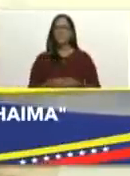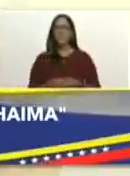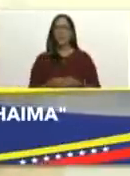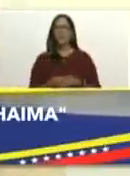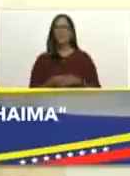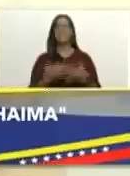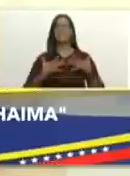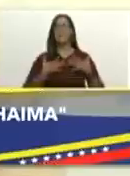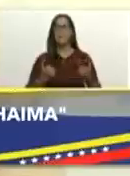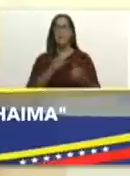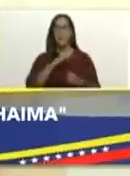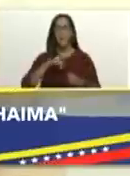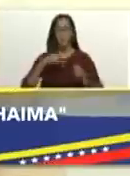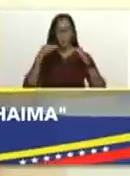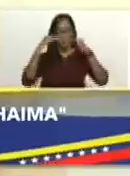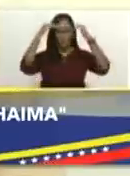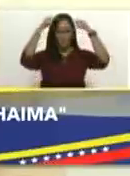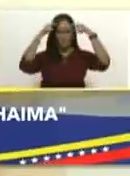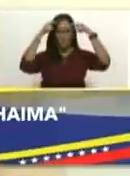rescatada por nuestro comandante Chávez,